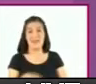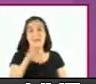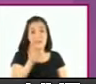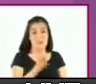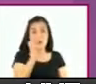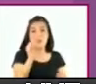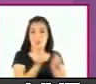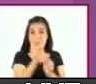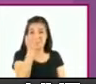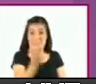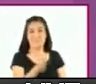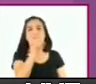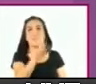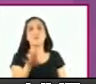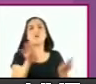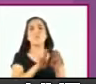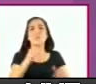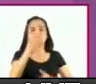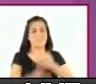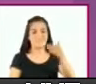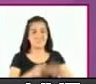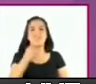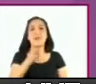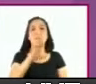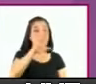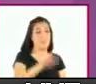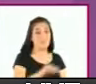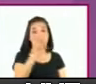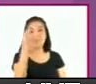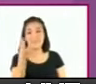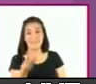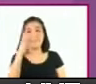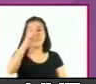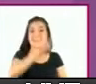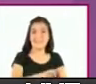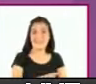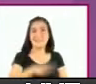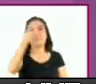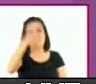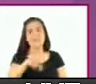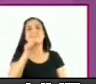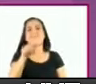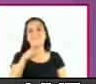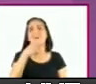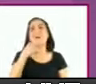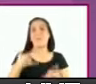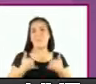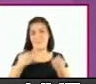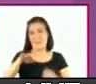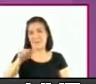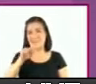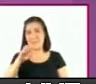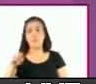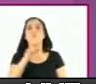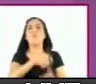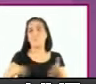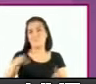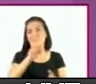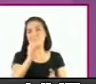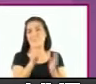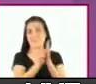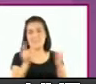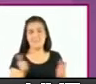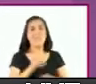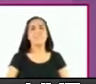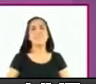ella podemos saber que deben pasar 93 días para que Mateo pueda comprar su libro. Si el